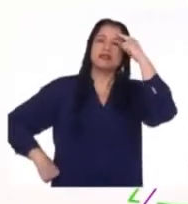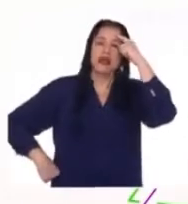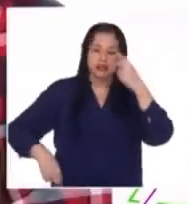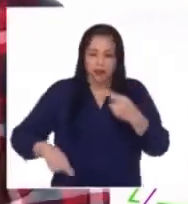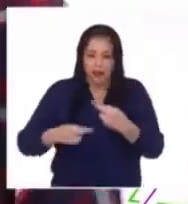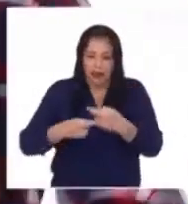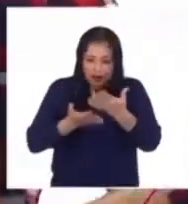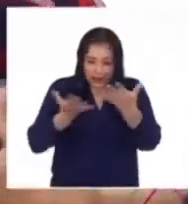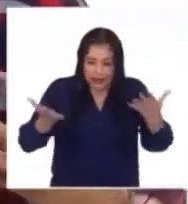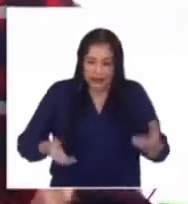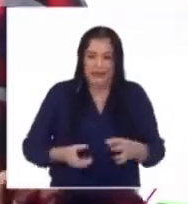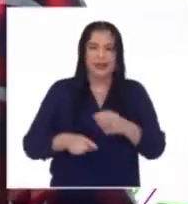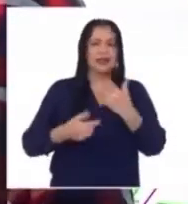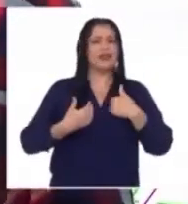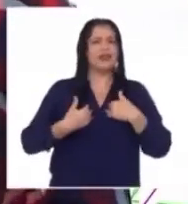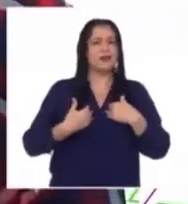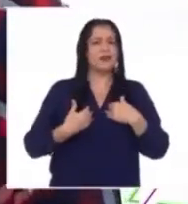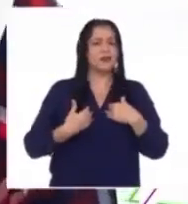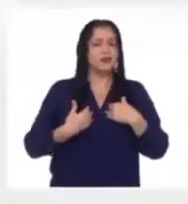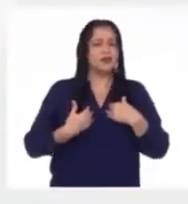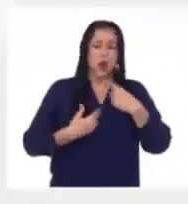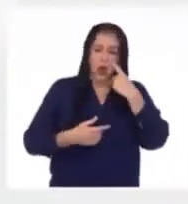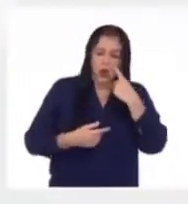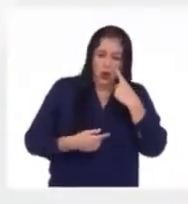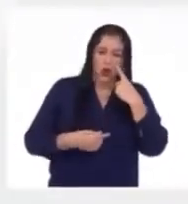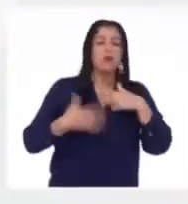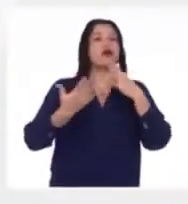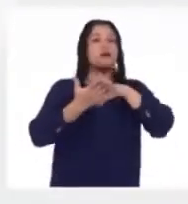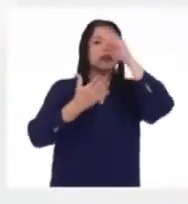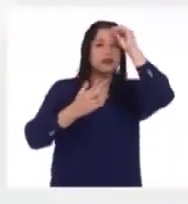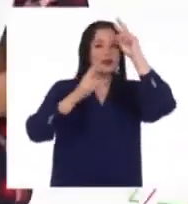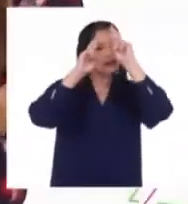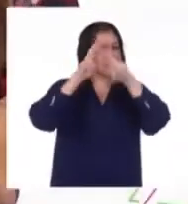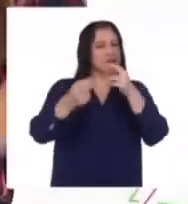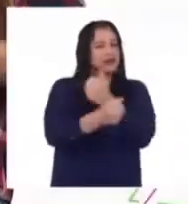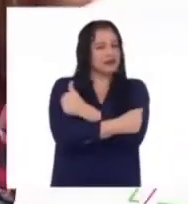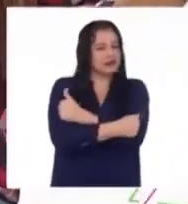ayudará a entenderlas y a respetarlas.